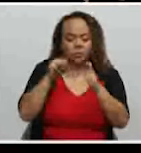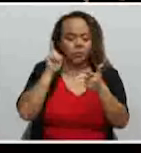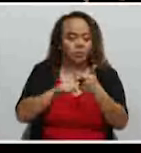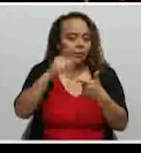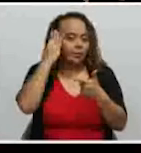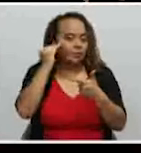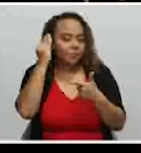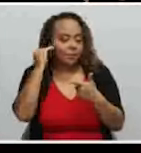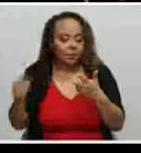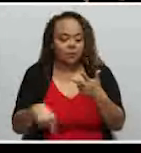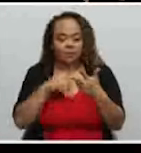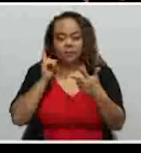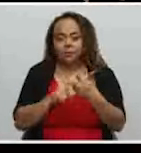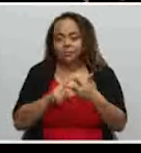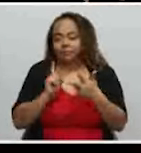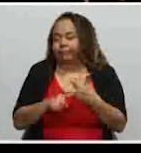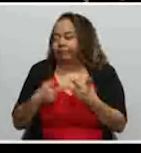experiencia.